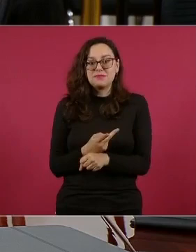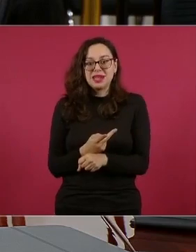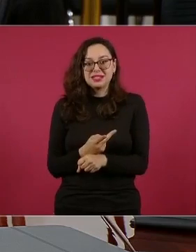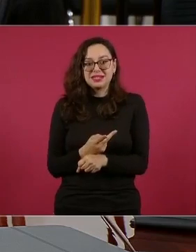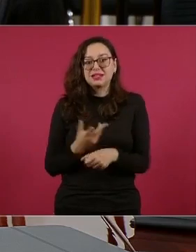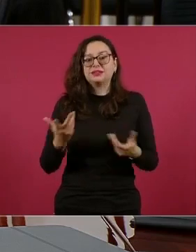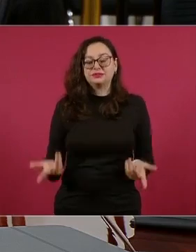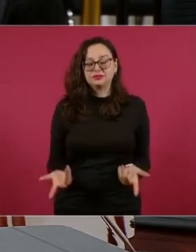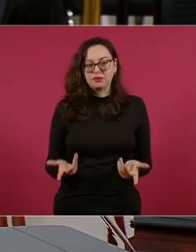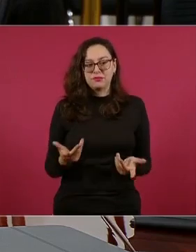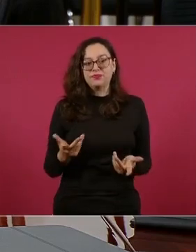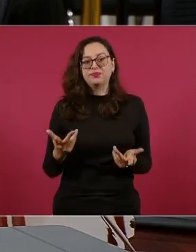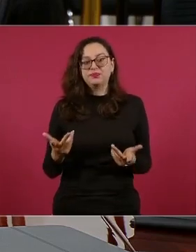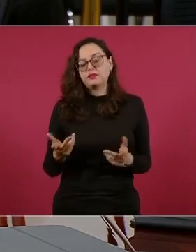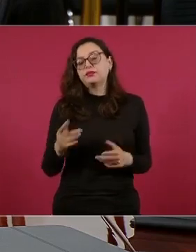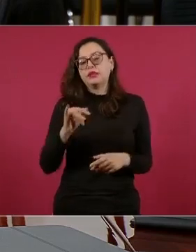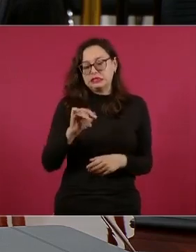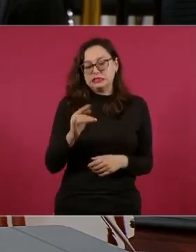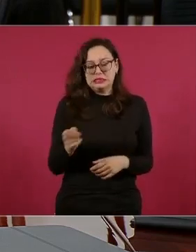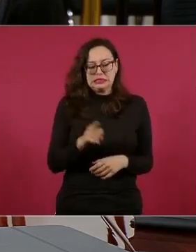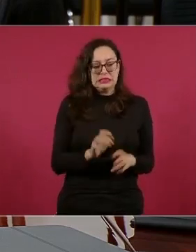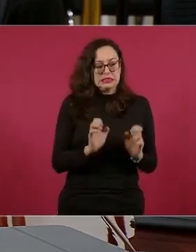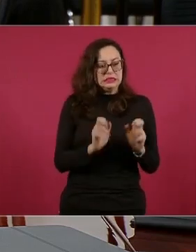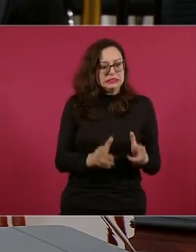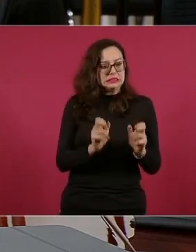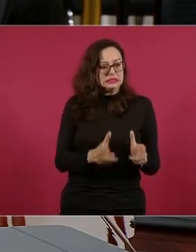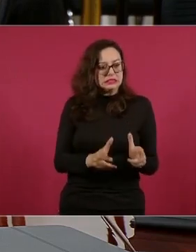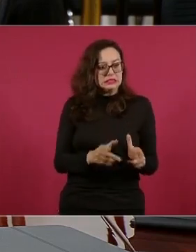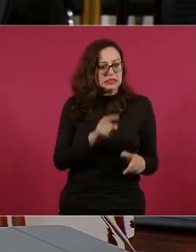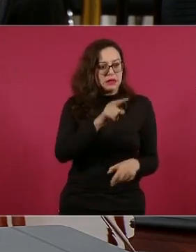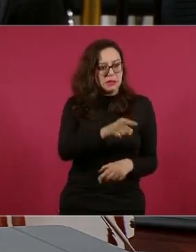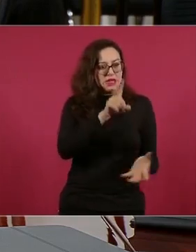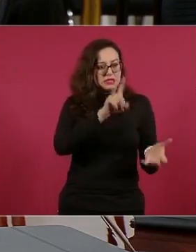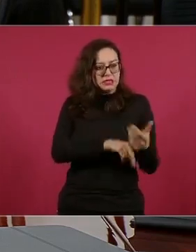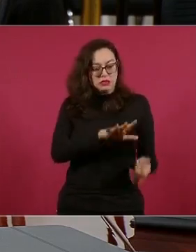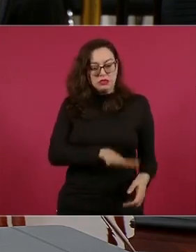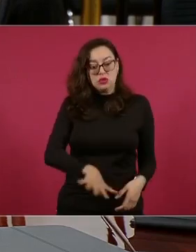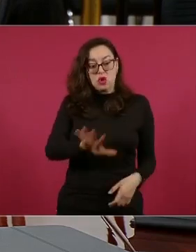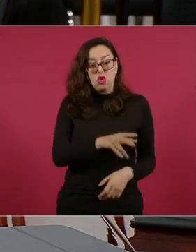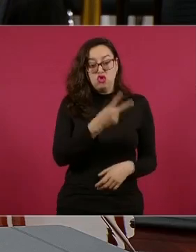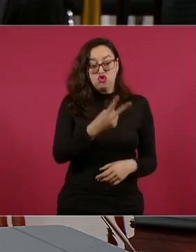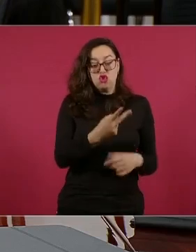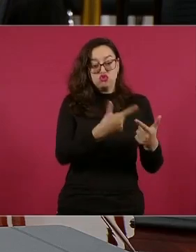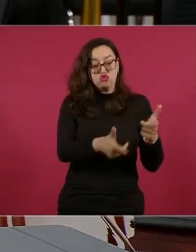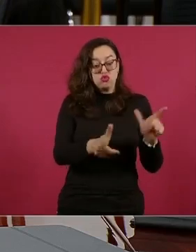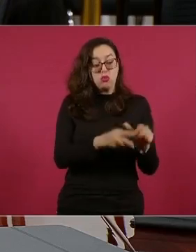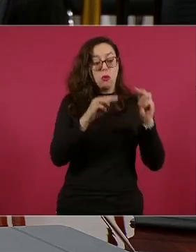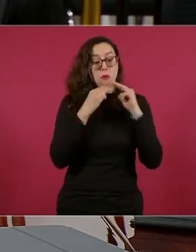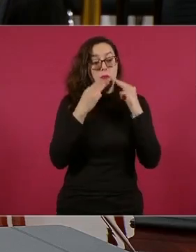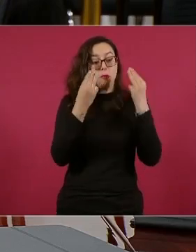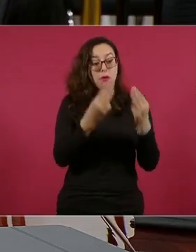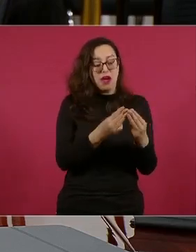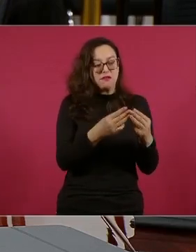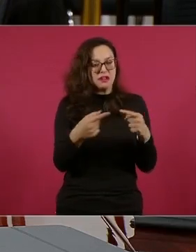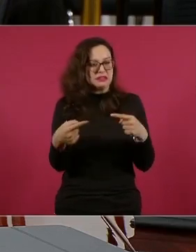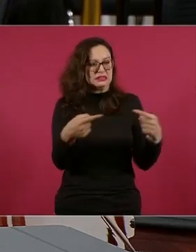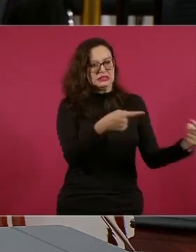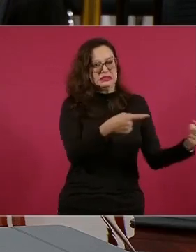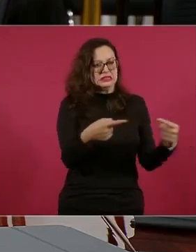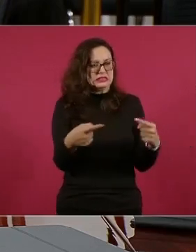los constantes enfrentamientos que hay entre aparentemente dos bandas criminales, en realidad, y han